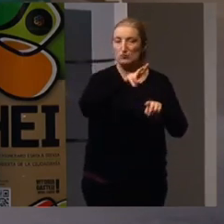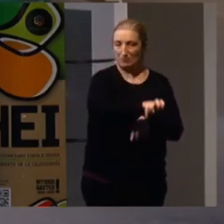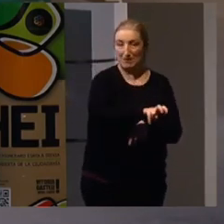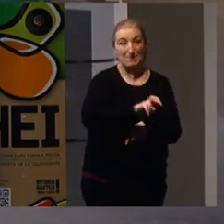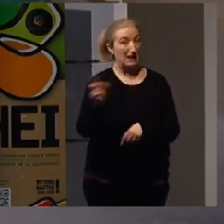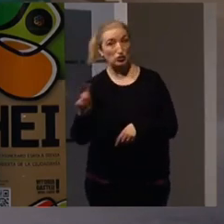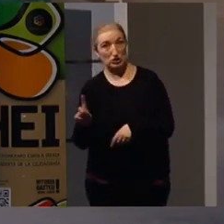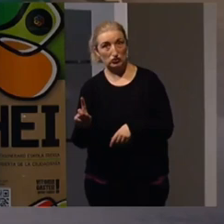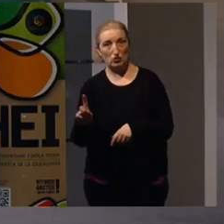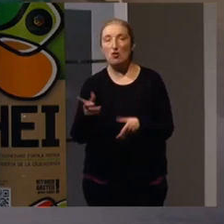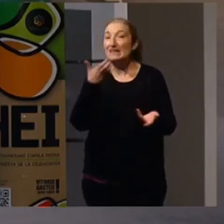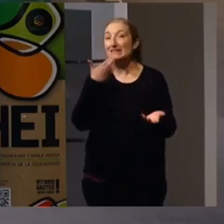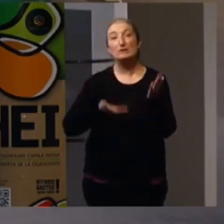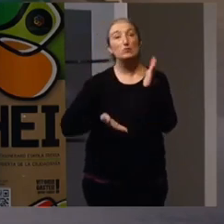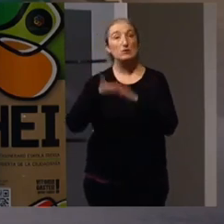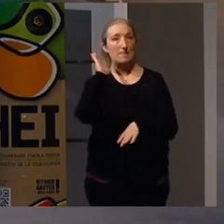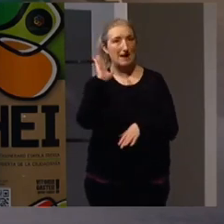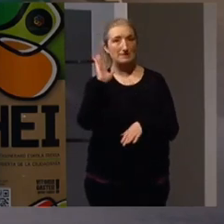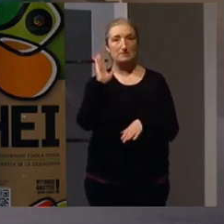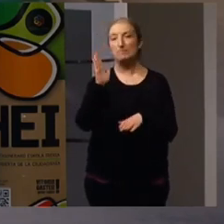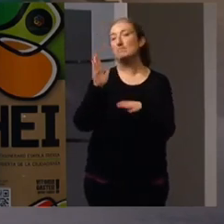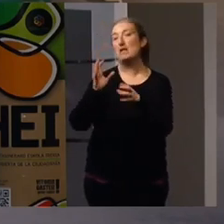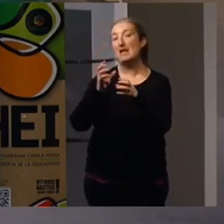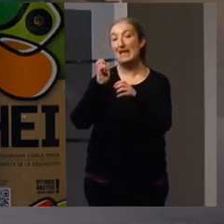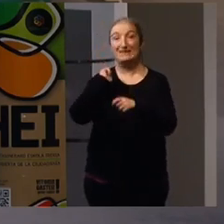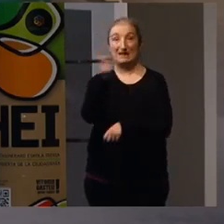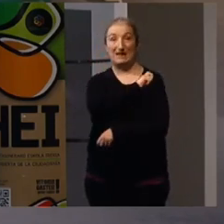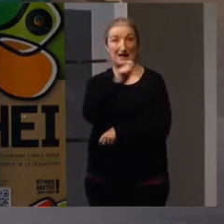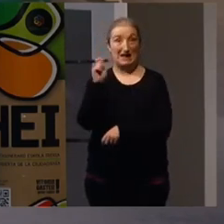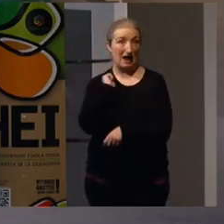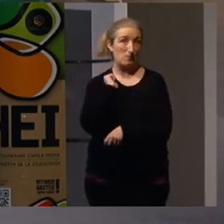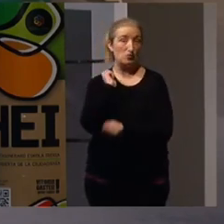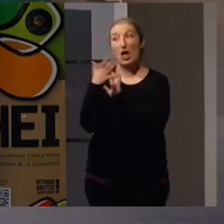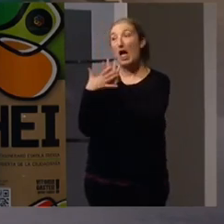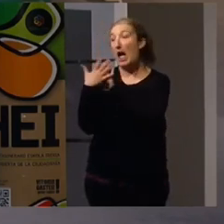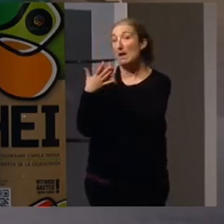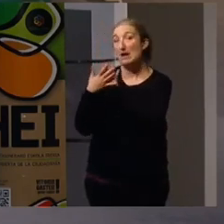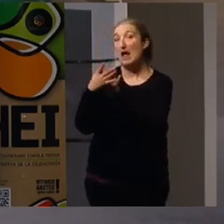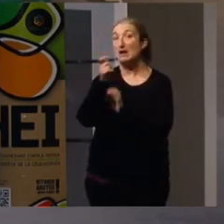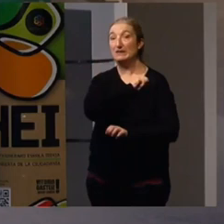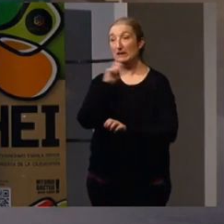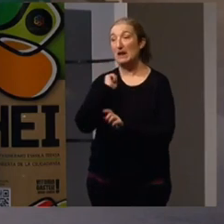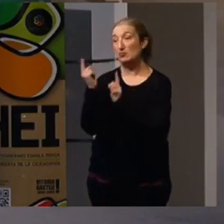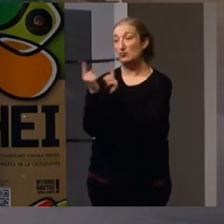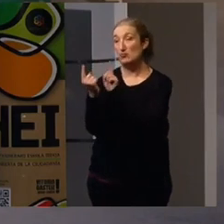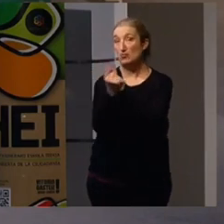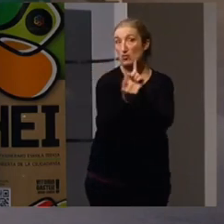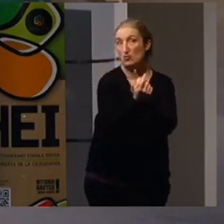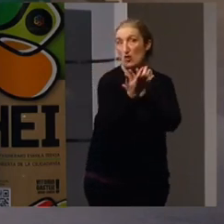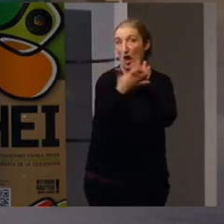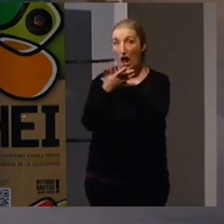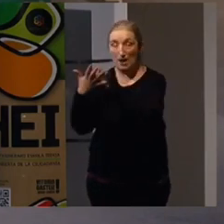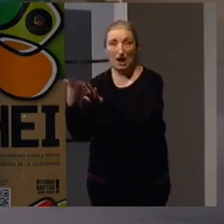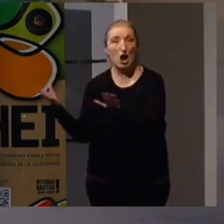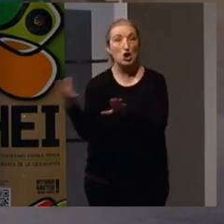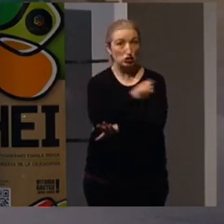no, ponemos la metáfora de si tú te vas a una plantación algodonera llena de esclavos y te pones a hablar uno por uno, estoy segurísima de que